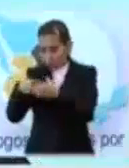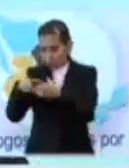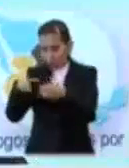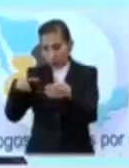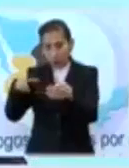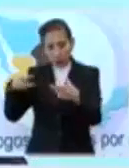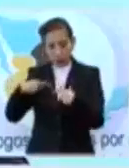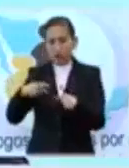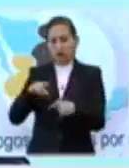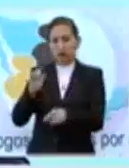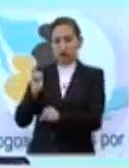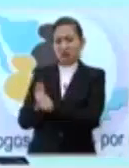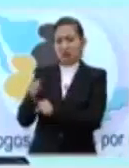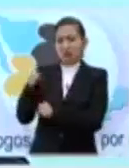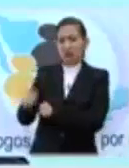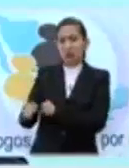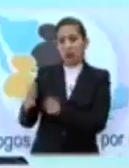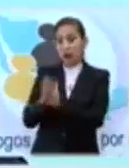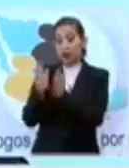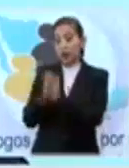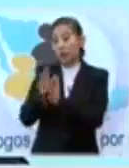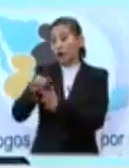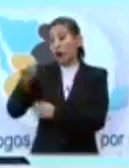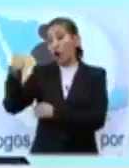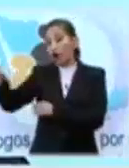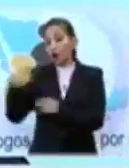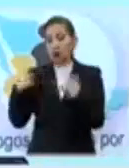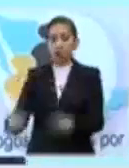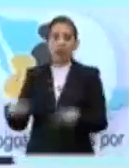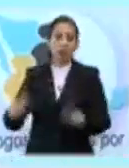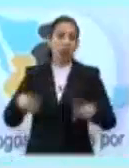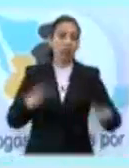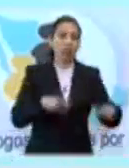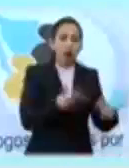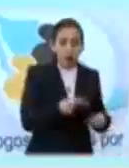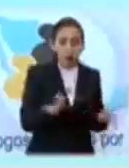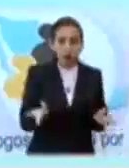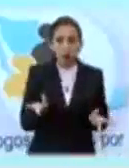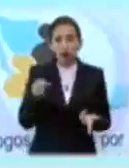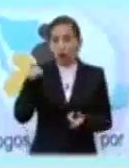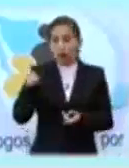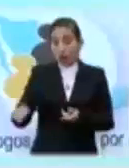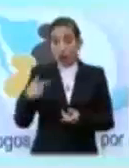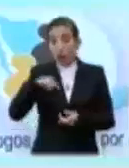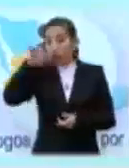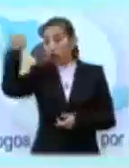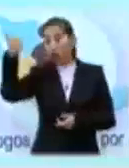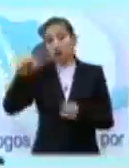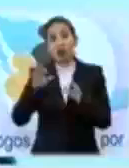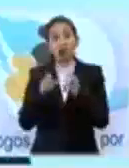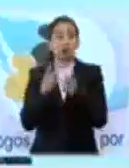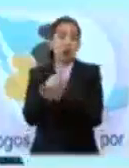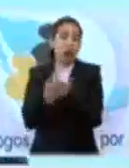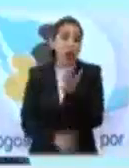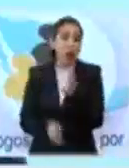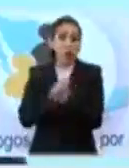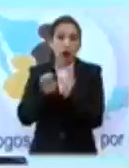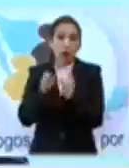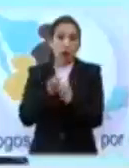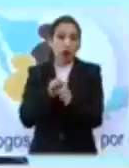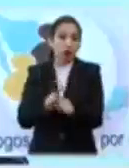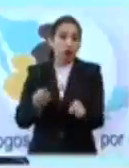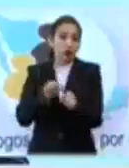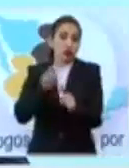amplio de personas participando en el mercado informal de trabajo que tenían acceso a otro tipo de programas, los programas sociales